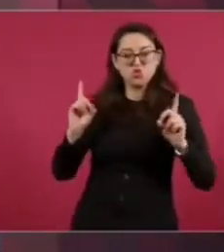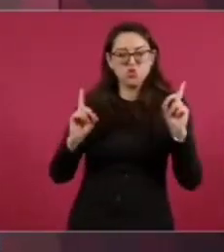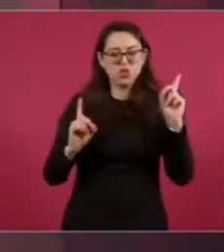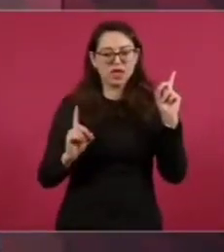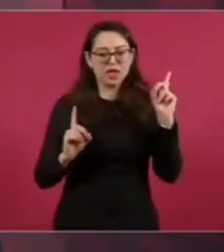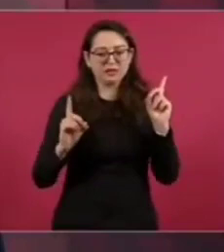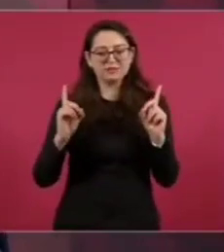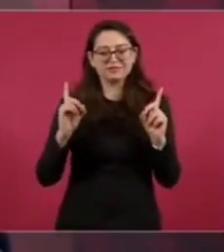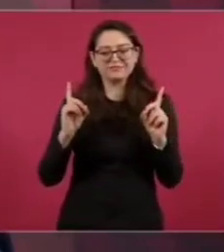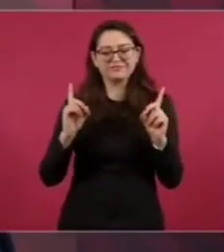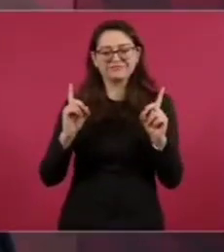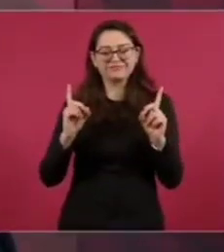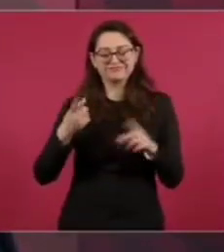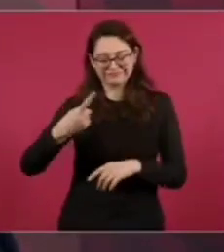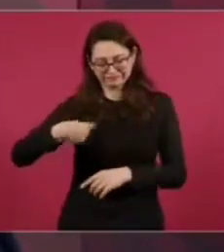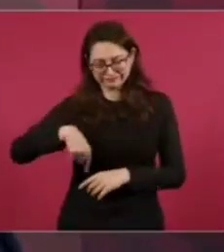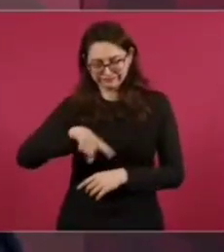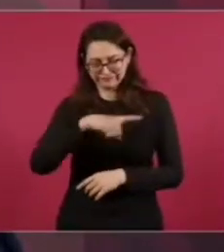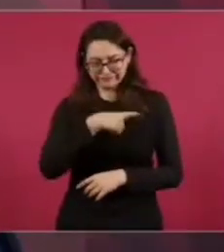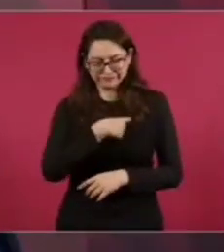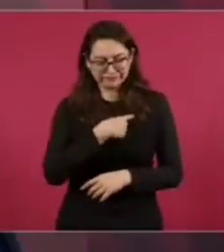fabricado el delito.